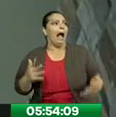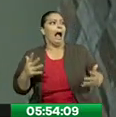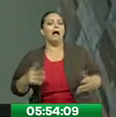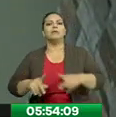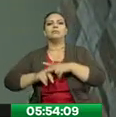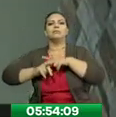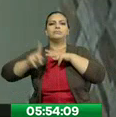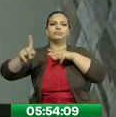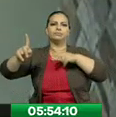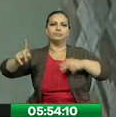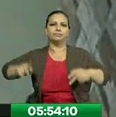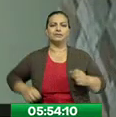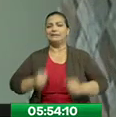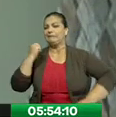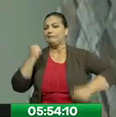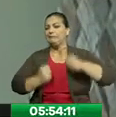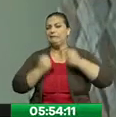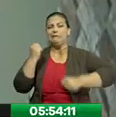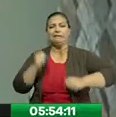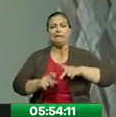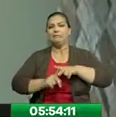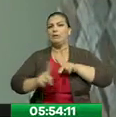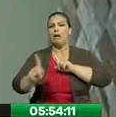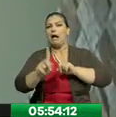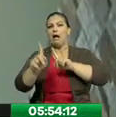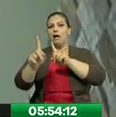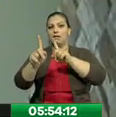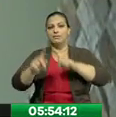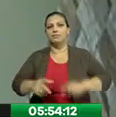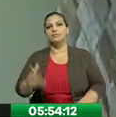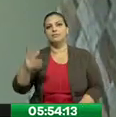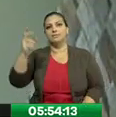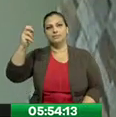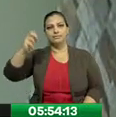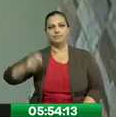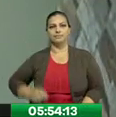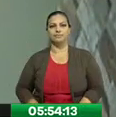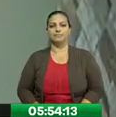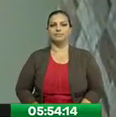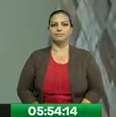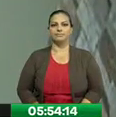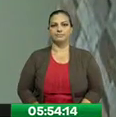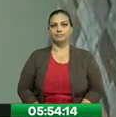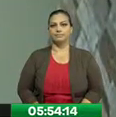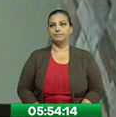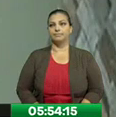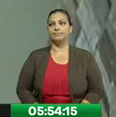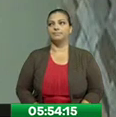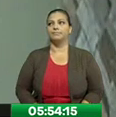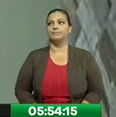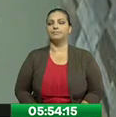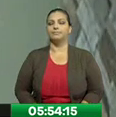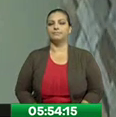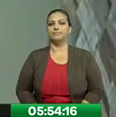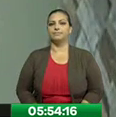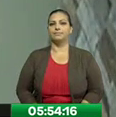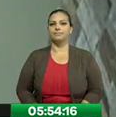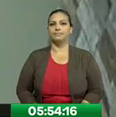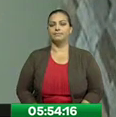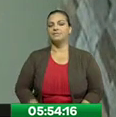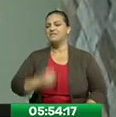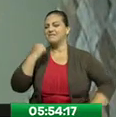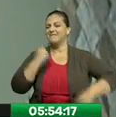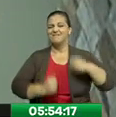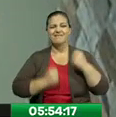barrio. Otros también salieron de sus casas y al joven astuto no le quedó otra que irse a precipitada